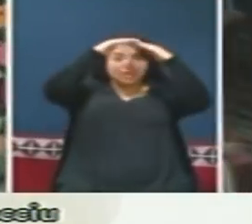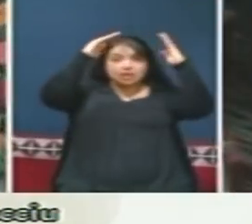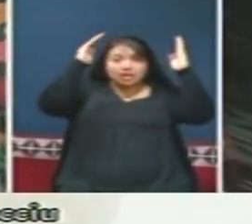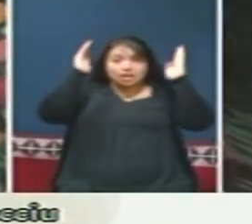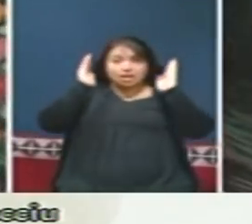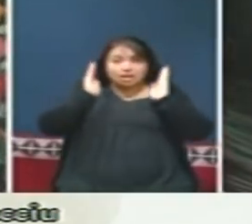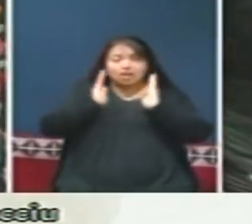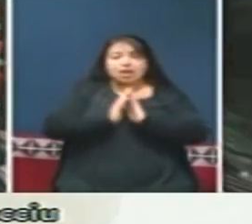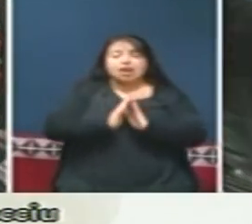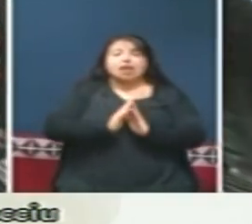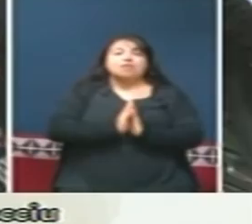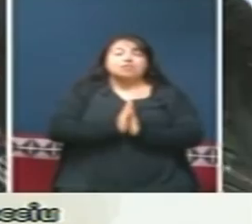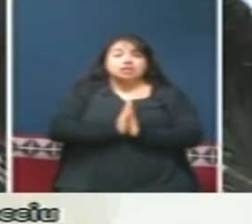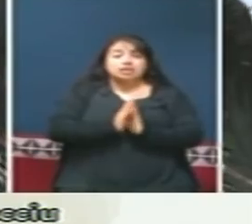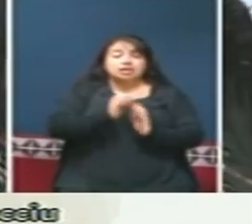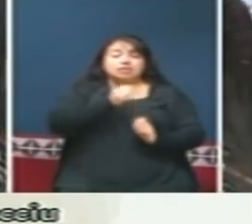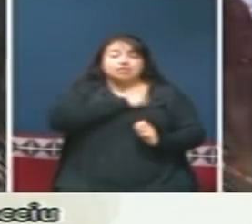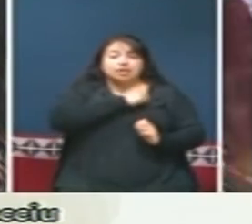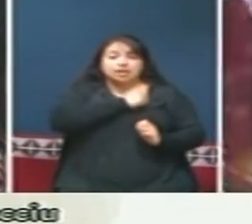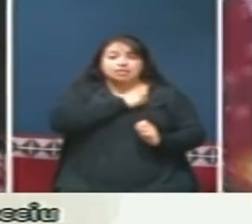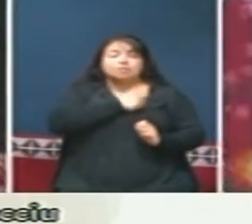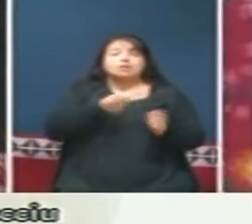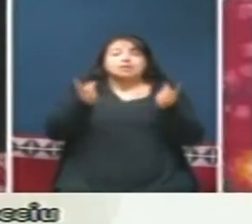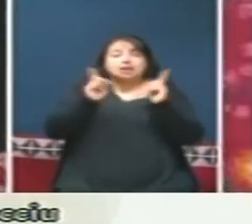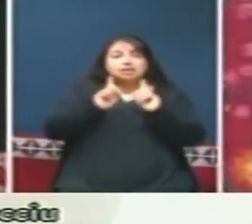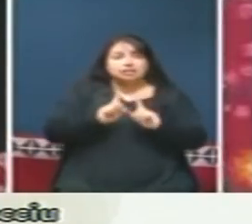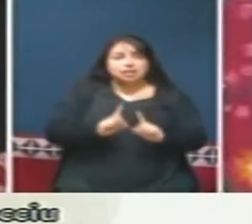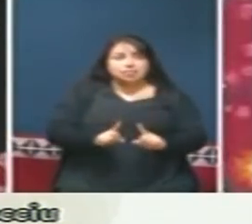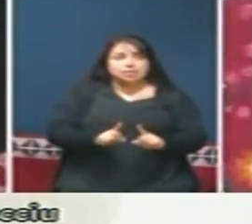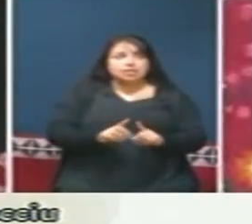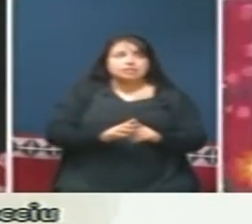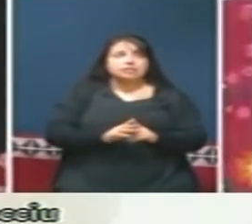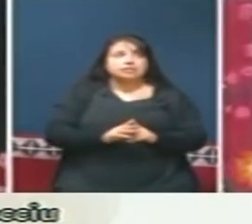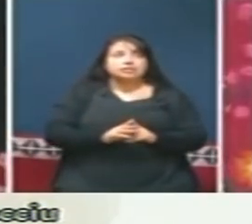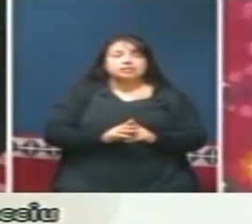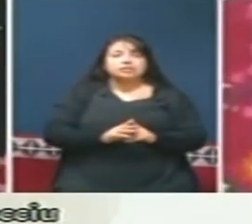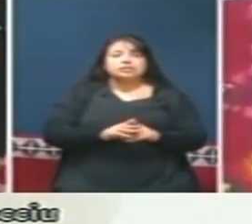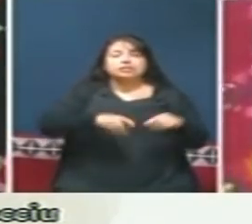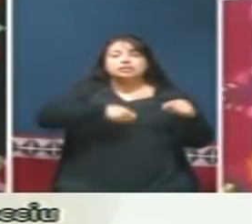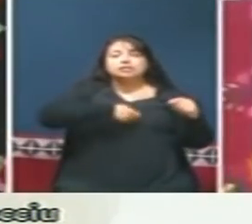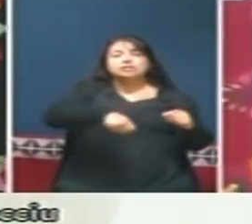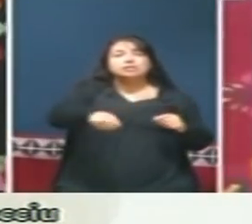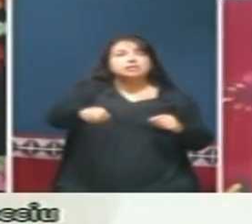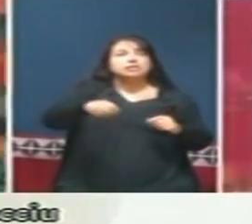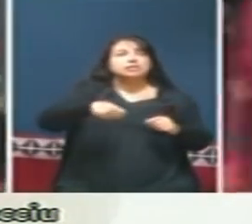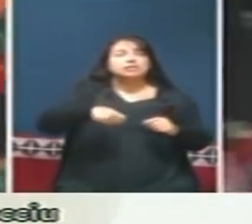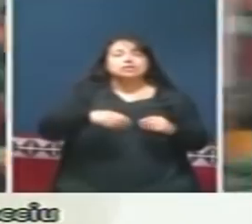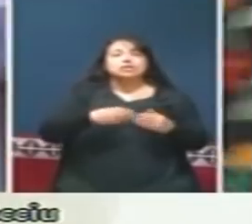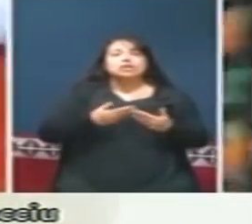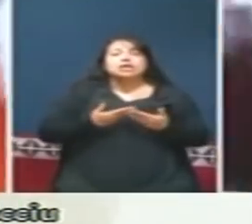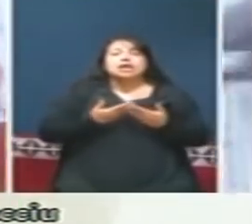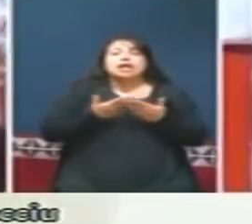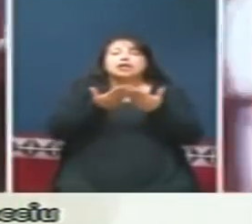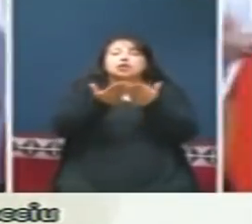el cardenal Angelo Bisú encomienda esta beatificación a nuestra Madre del Valle.